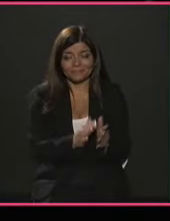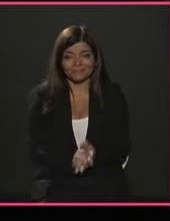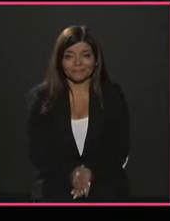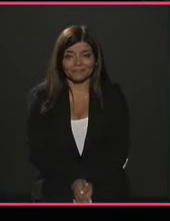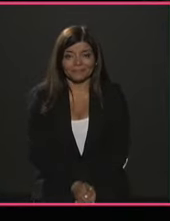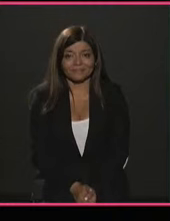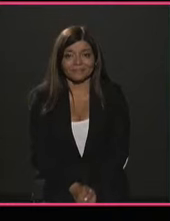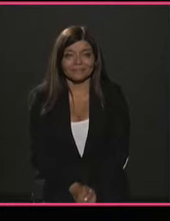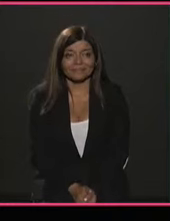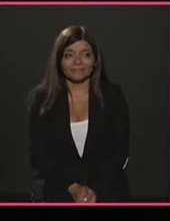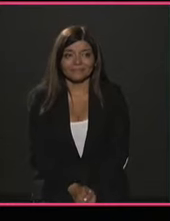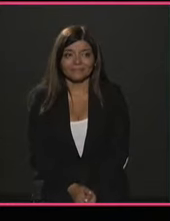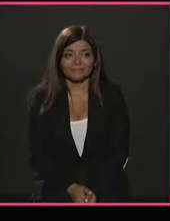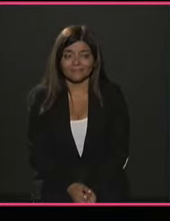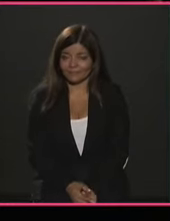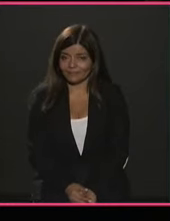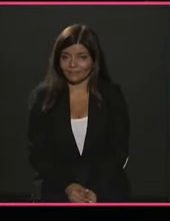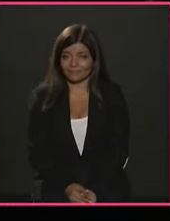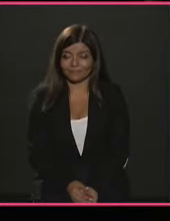futuro